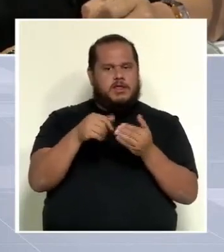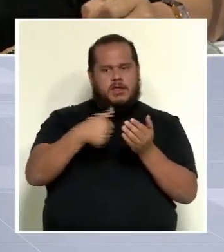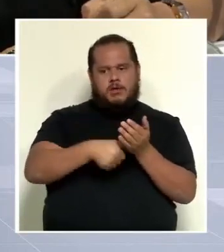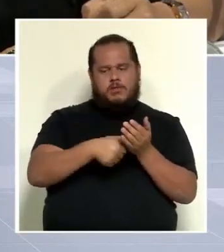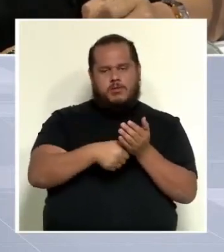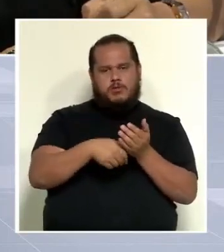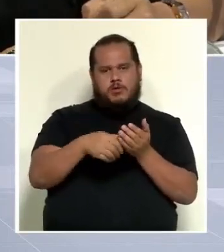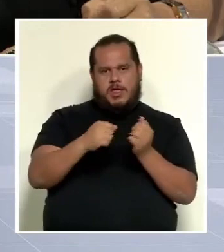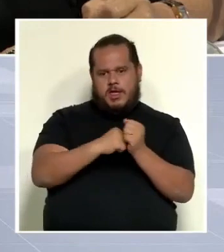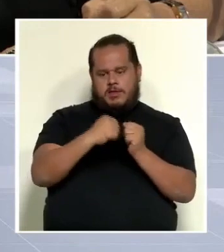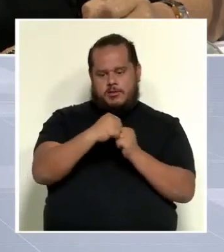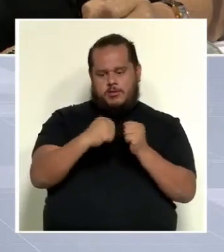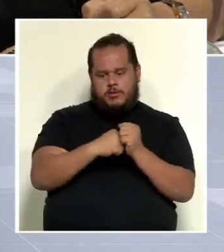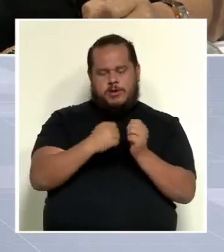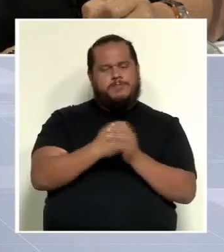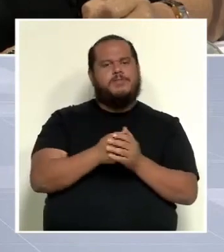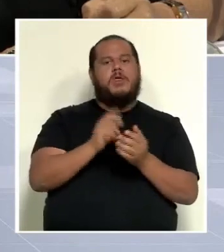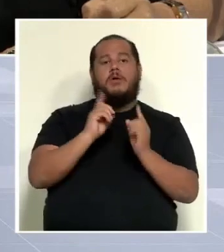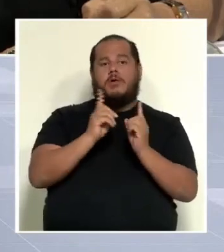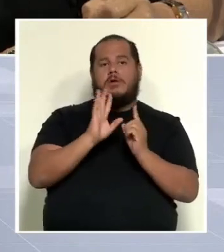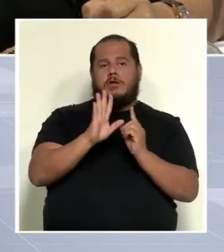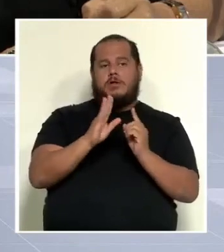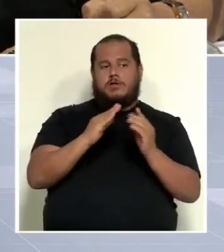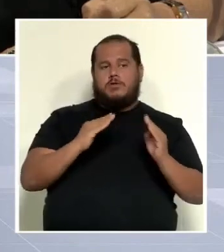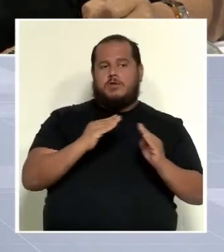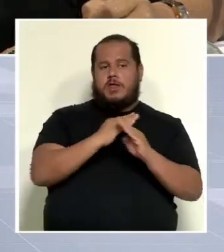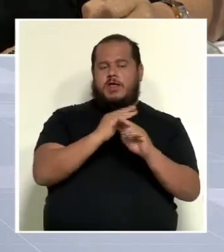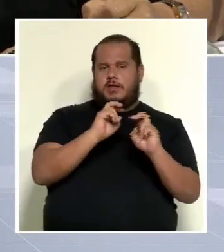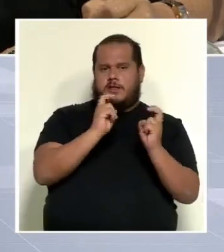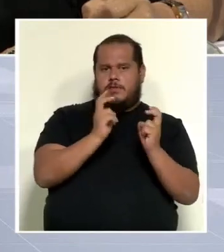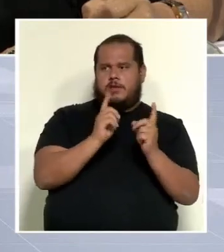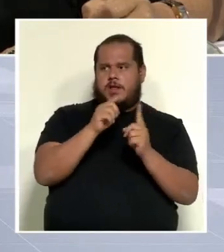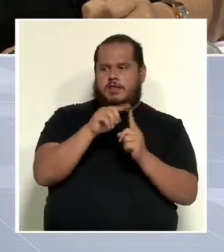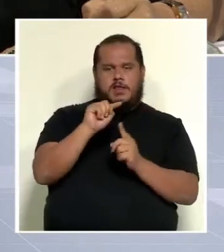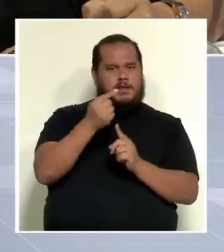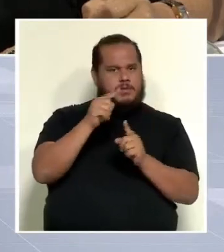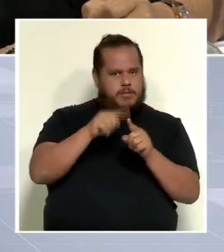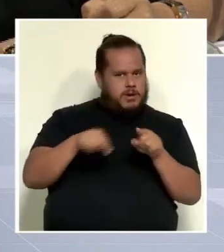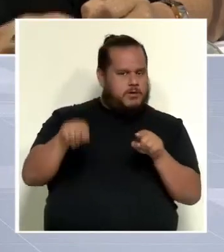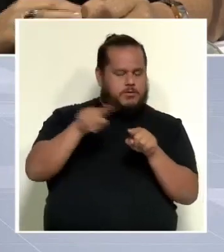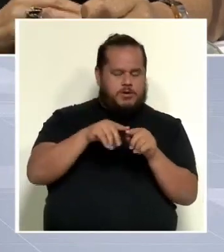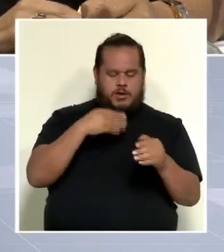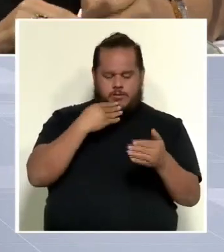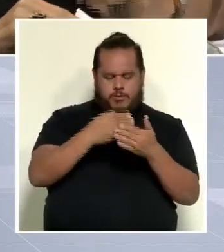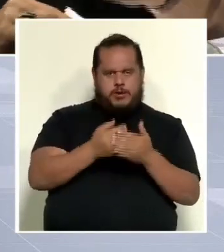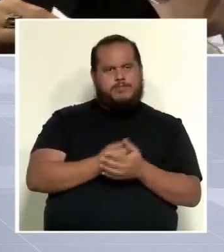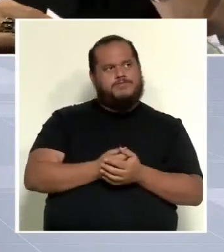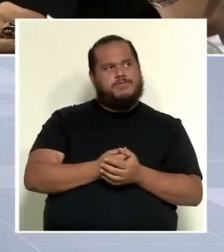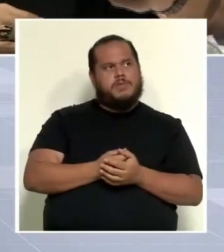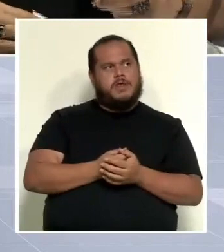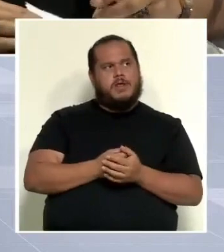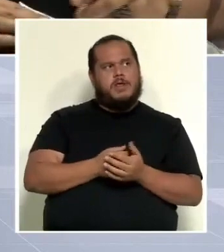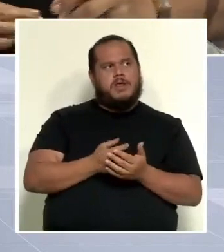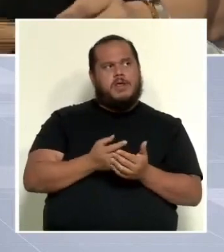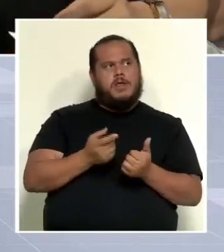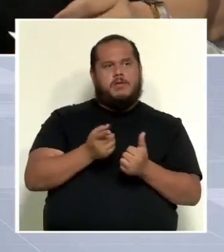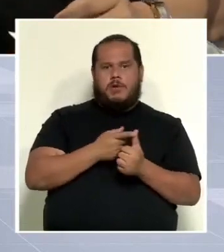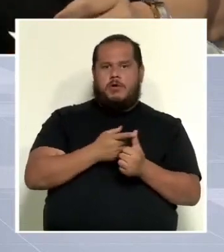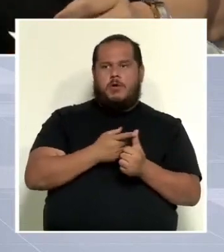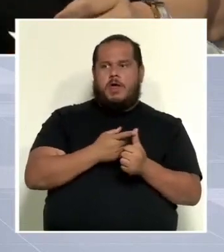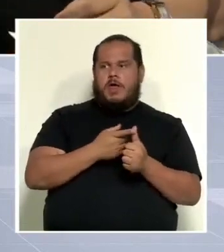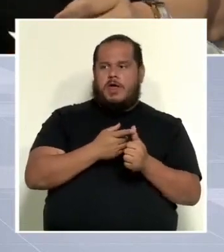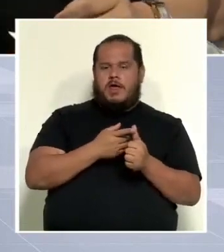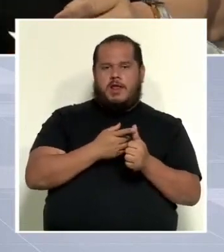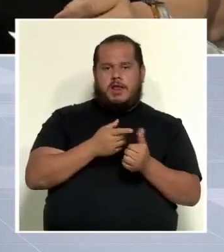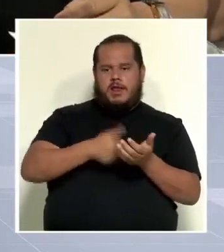voto de estructura. ¿Cuáles habían sido sus ejes temáticos hasta la primera ronda? Bueno, el candidato de los planes y